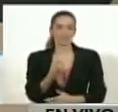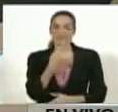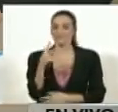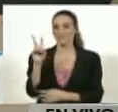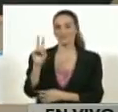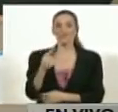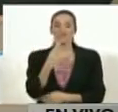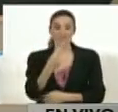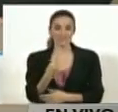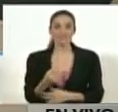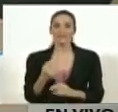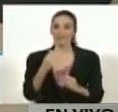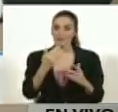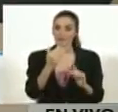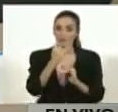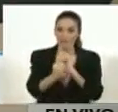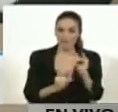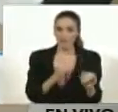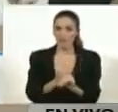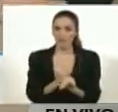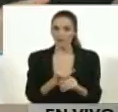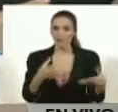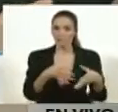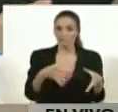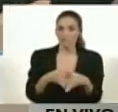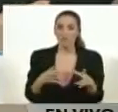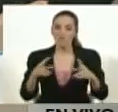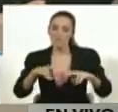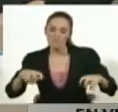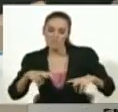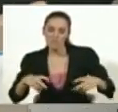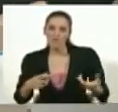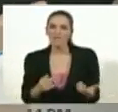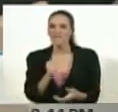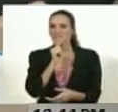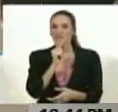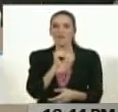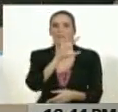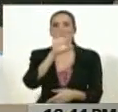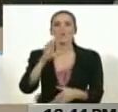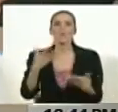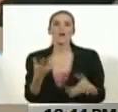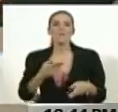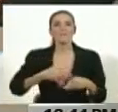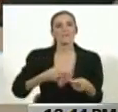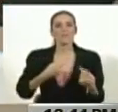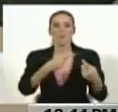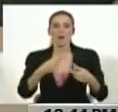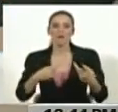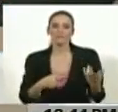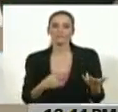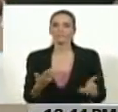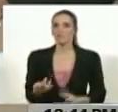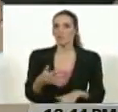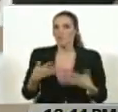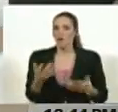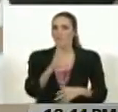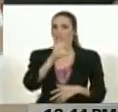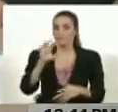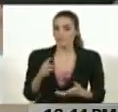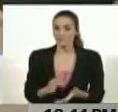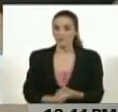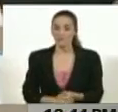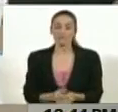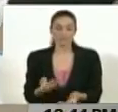Venezuela lo dicen las agencias internacionales ustedes busquen A qué países se refieren hay realidades sobre